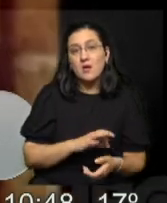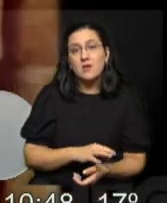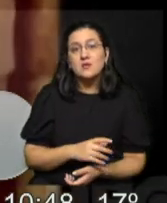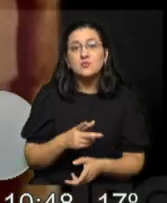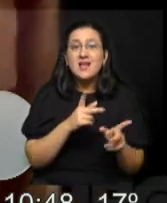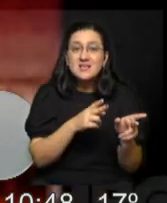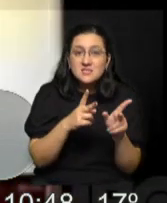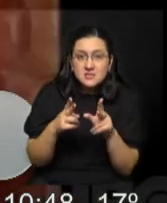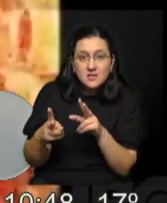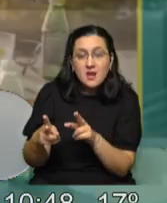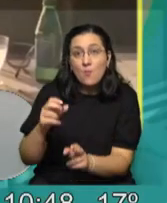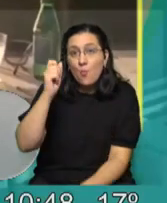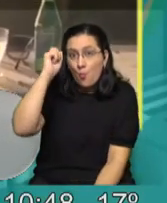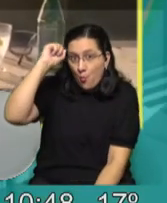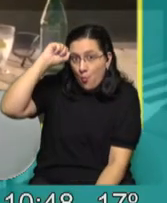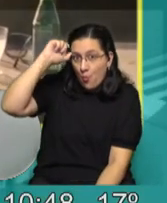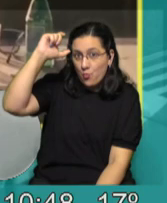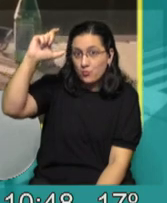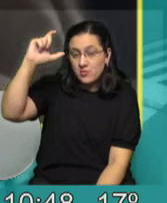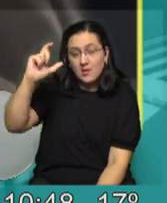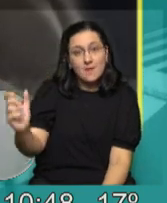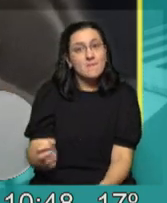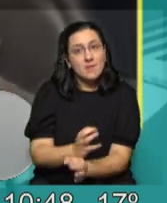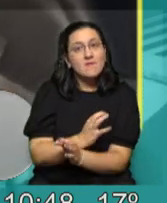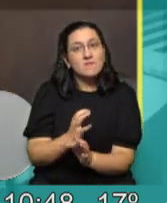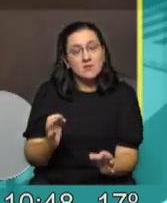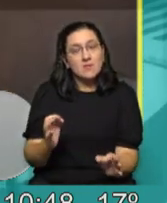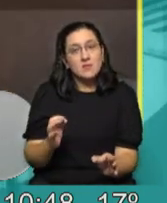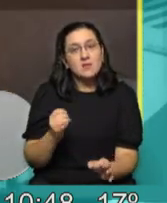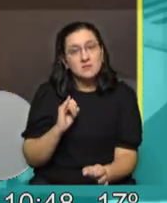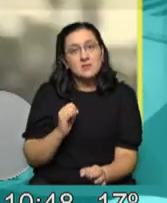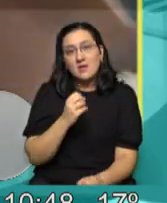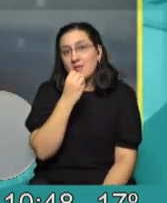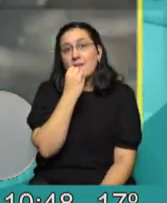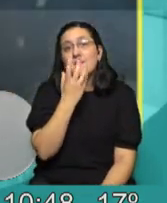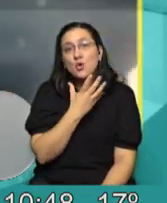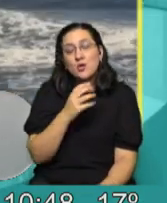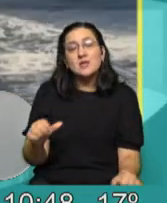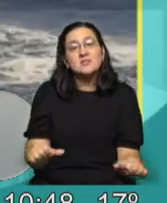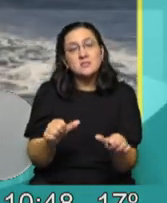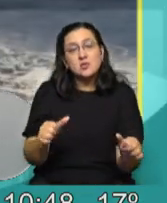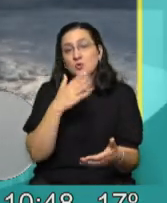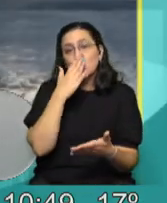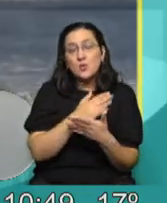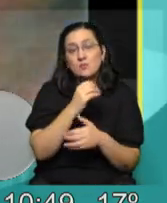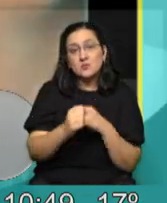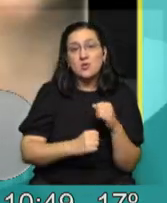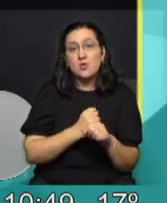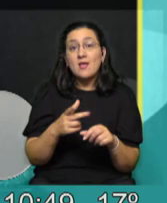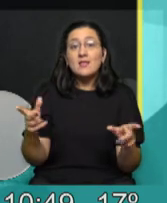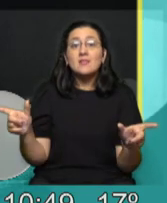muy inteligente, y que perfectamente, sí, sin duda, es una de las mejores que se han hecho en los últimos años. Termina el